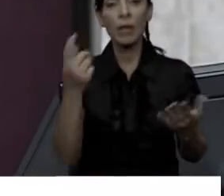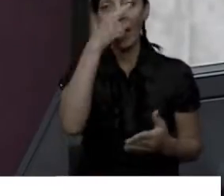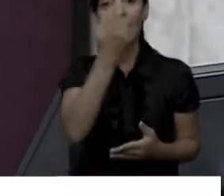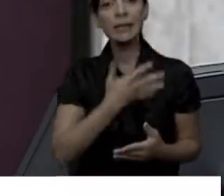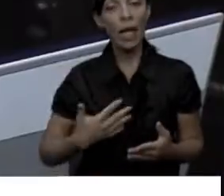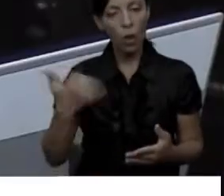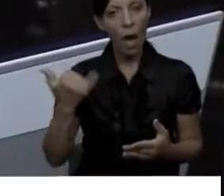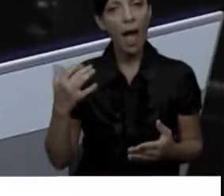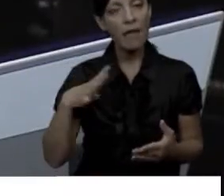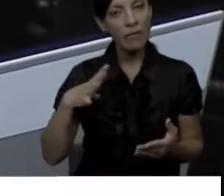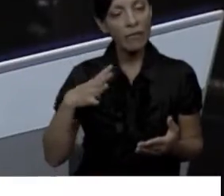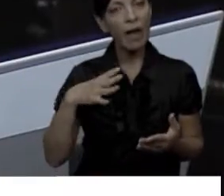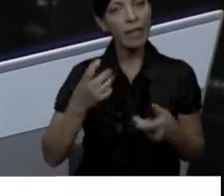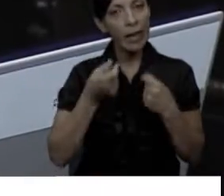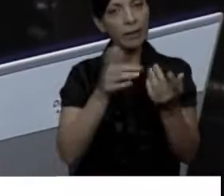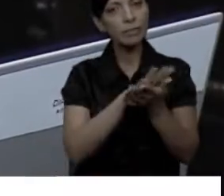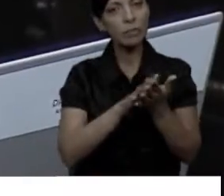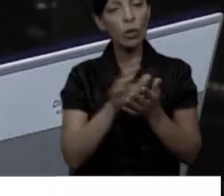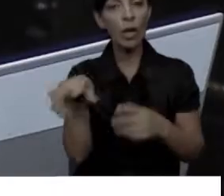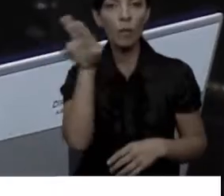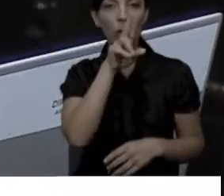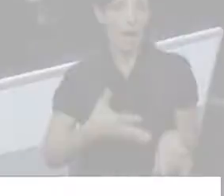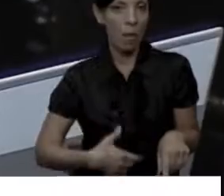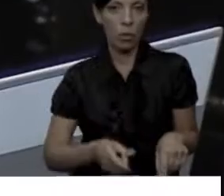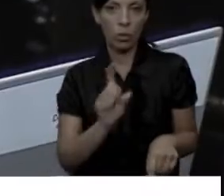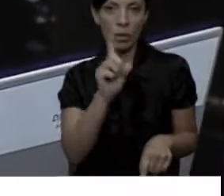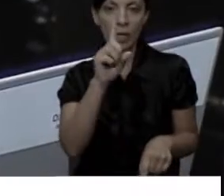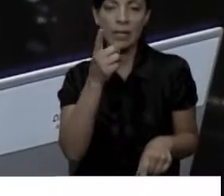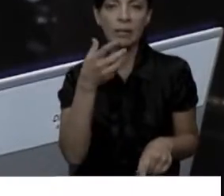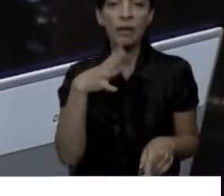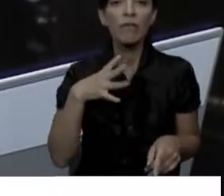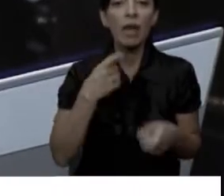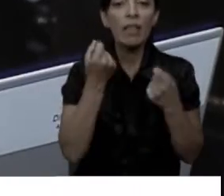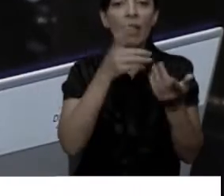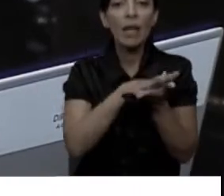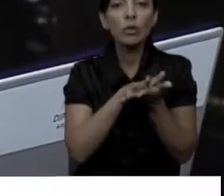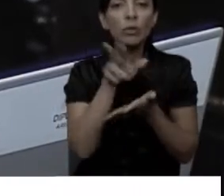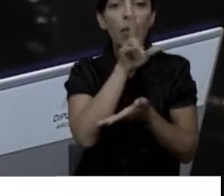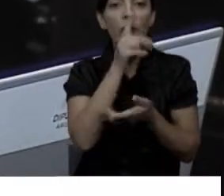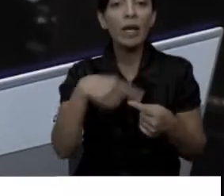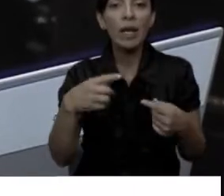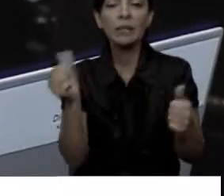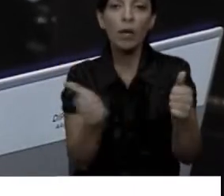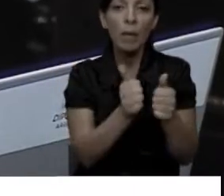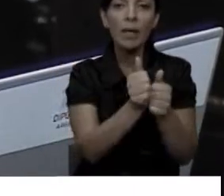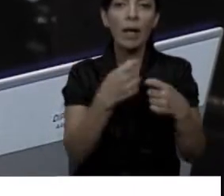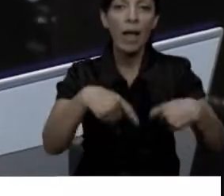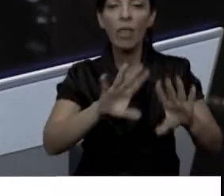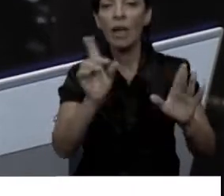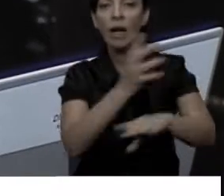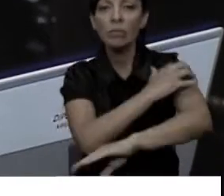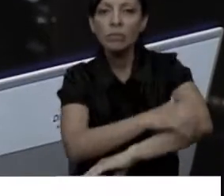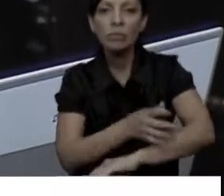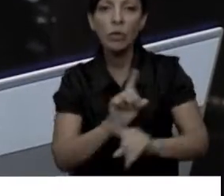con las mujeres. Es cierto, tiene una deuda, pero no es el aborto. La deuda con las mujeres es acompañarlas, es que no estén en la